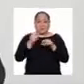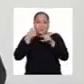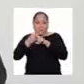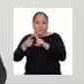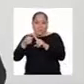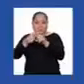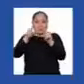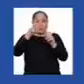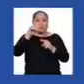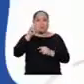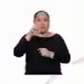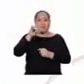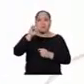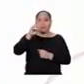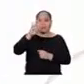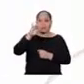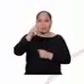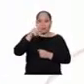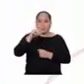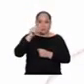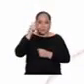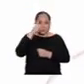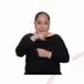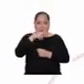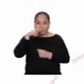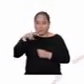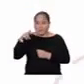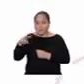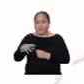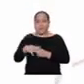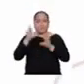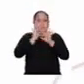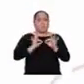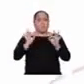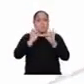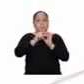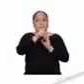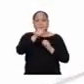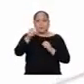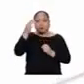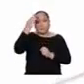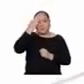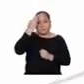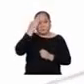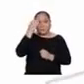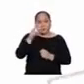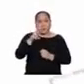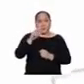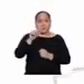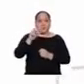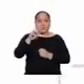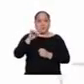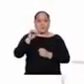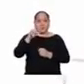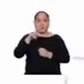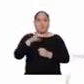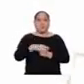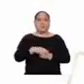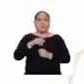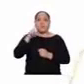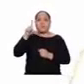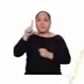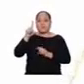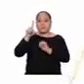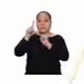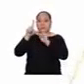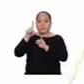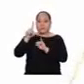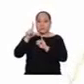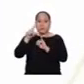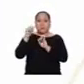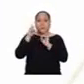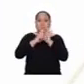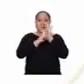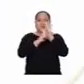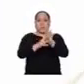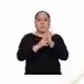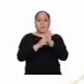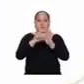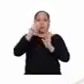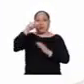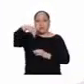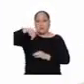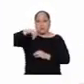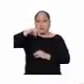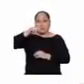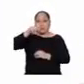variables que tenemos. Es importante que sepan que la variable L sub i representa los